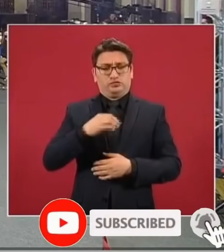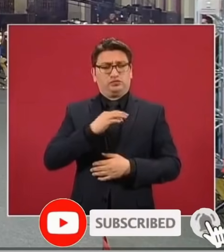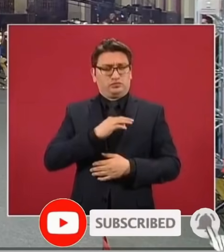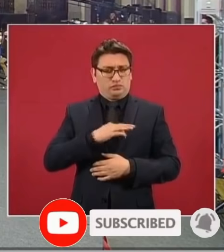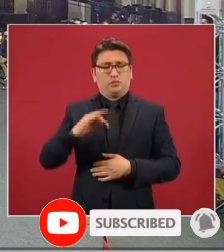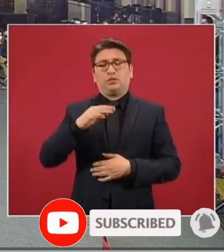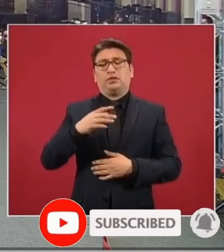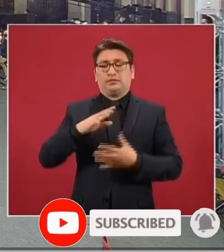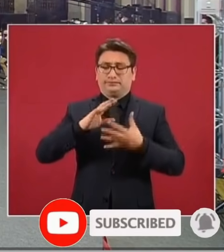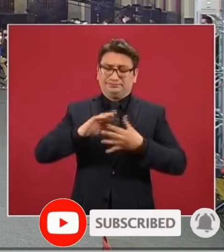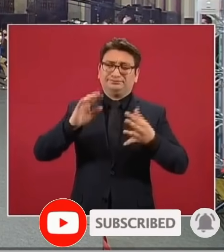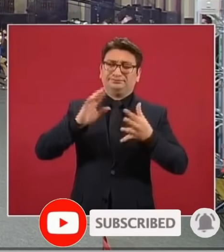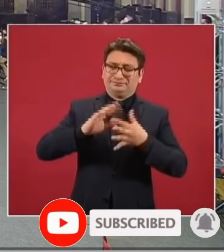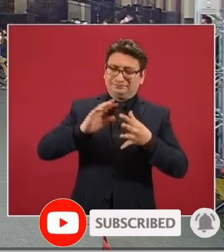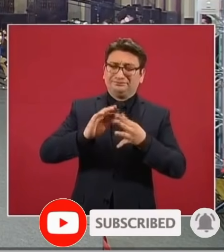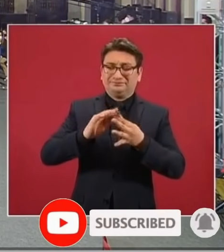presumir,